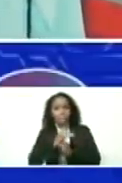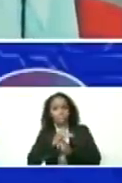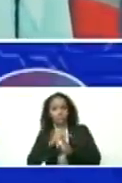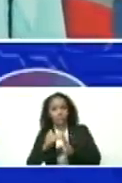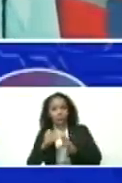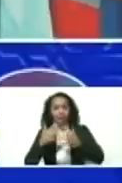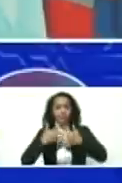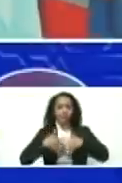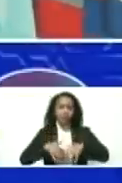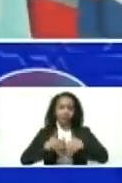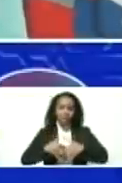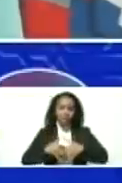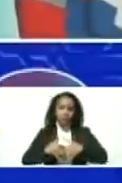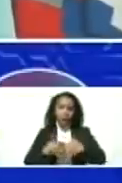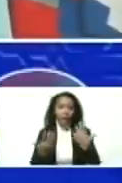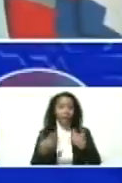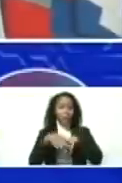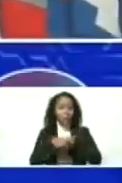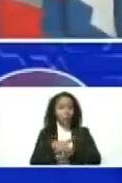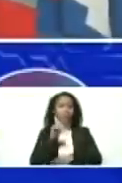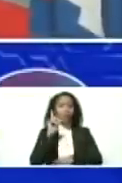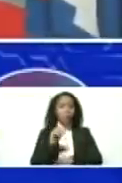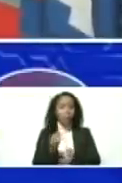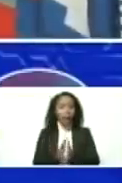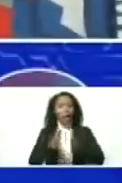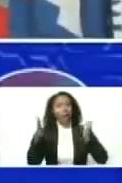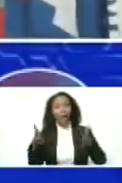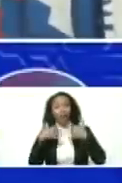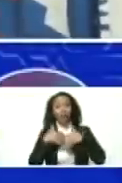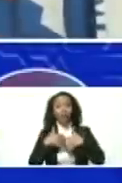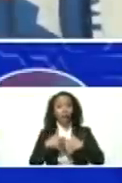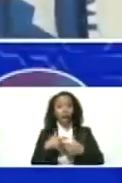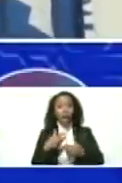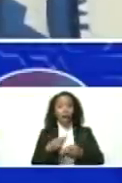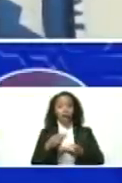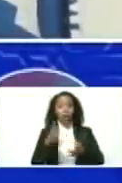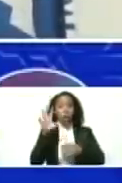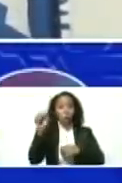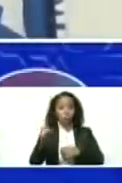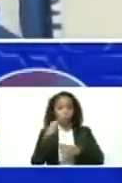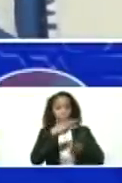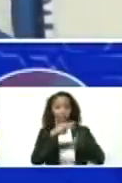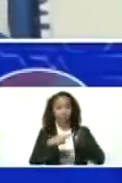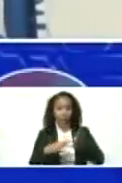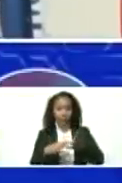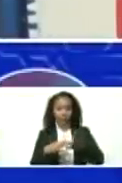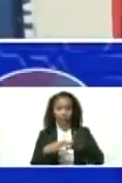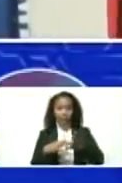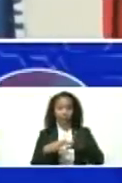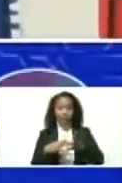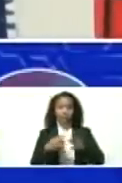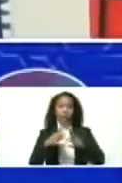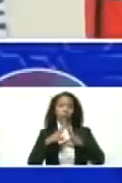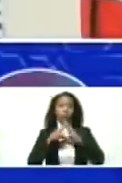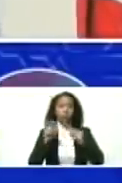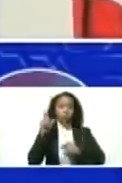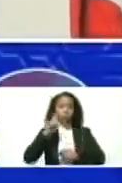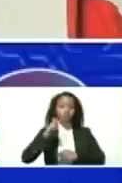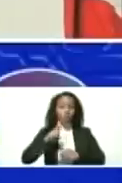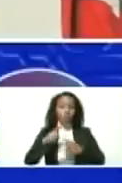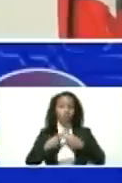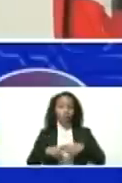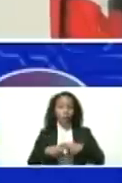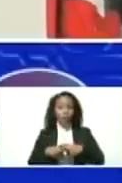industria, inclusive la gran industria, reciben sus materias primas y sus insumos del intermediario,